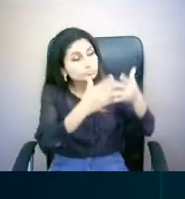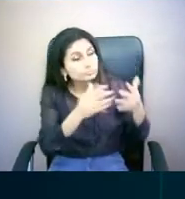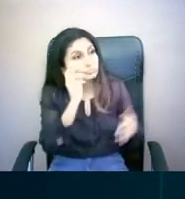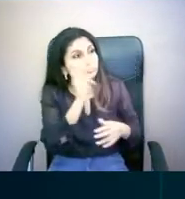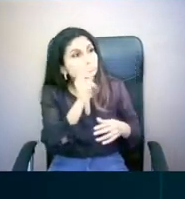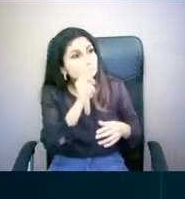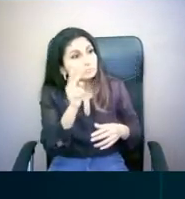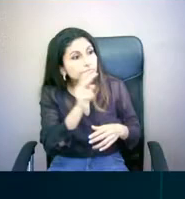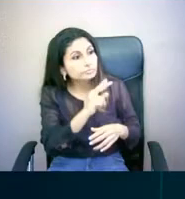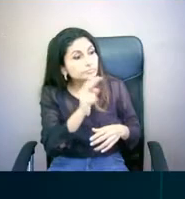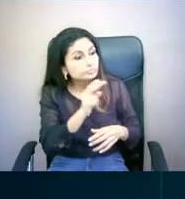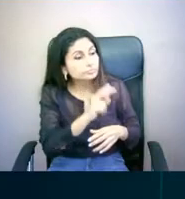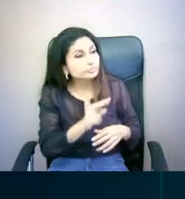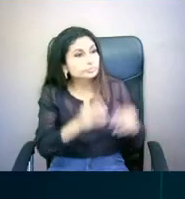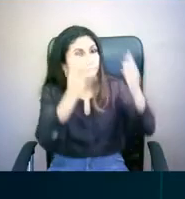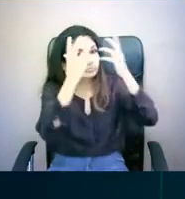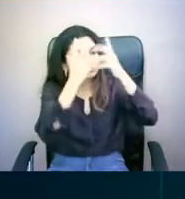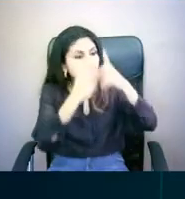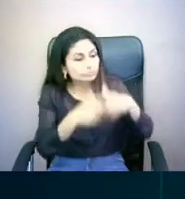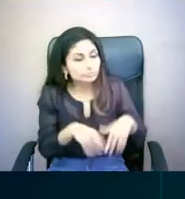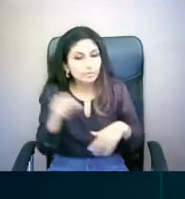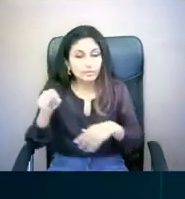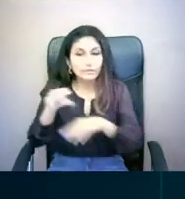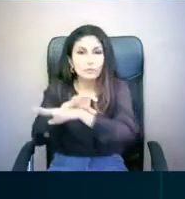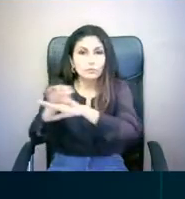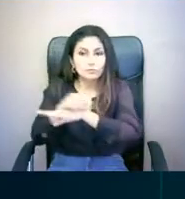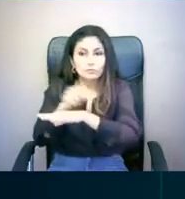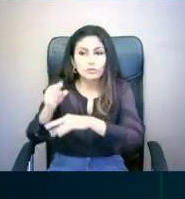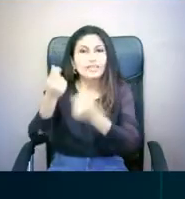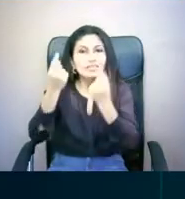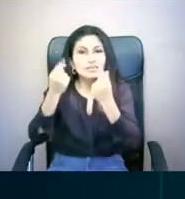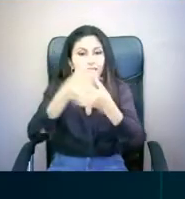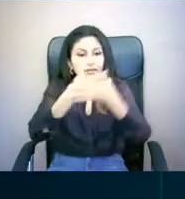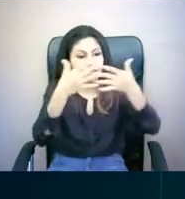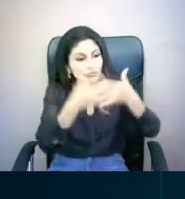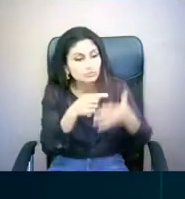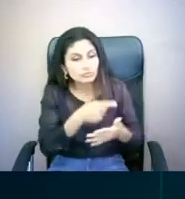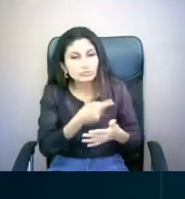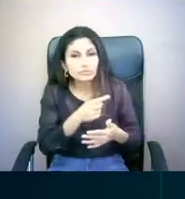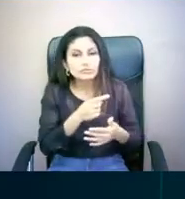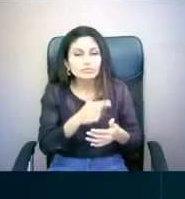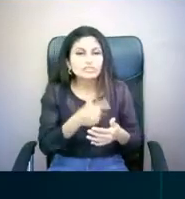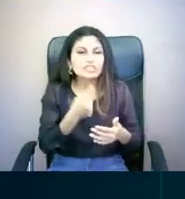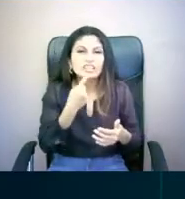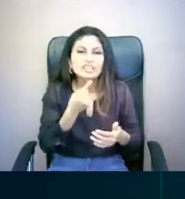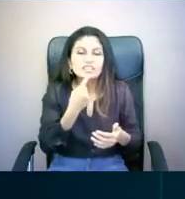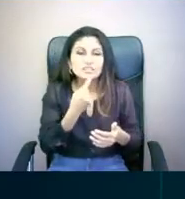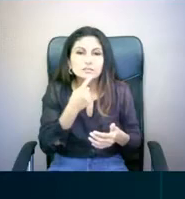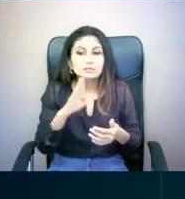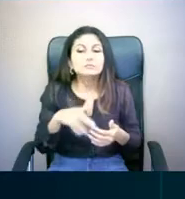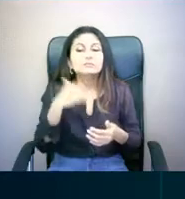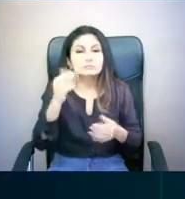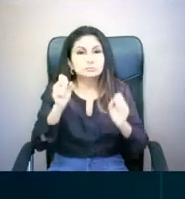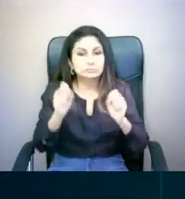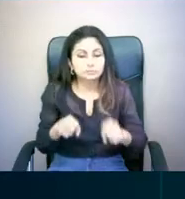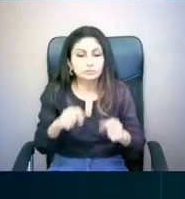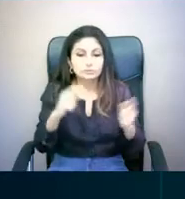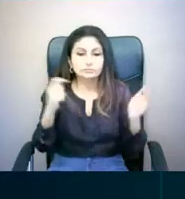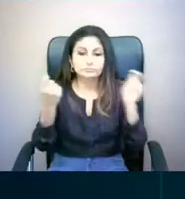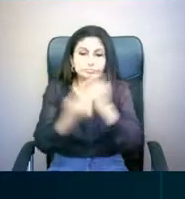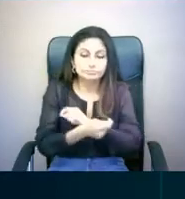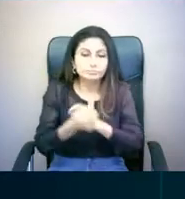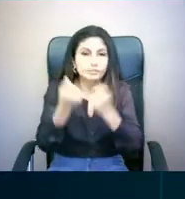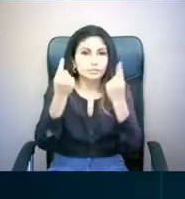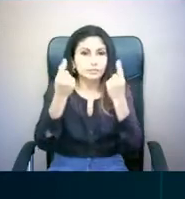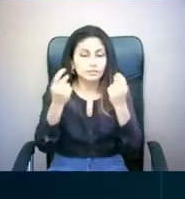interpretación misma de los textos, que nuestros ordenadores entiendan los textos que nos quieren transmitir, y después de esto poder tomar, hacer analítica, hacer,